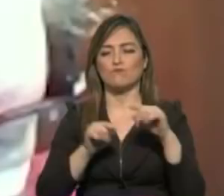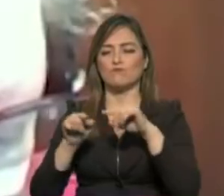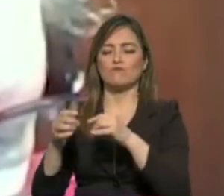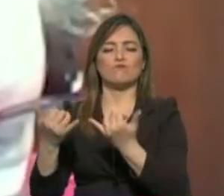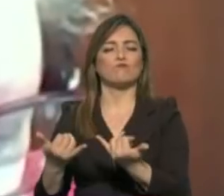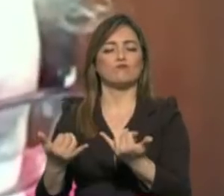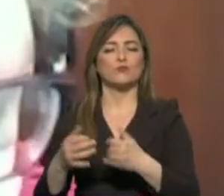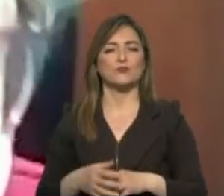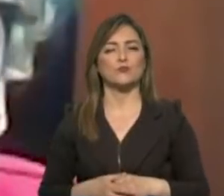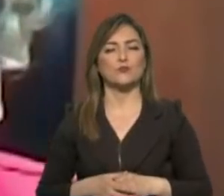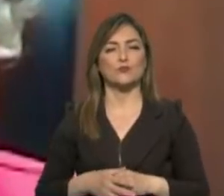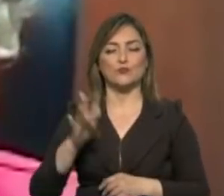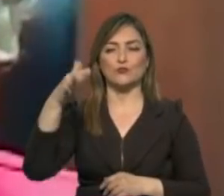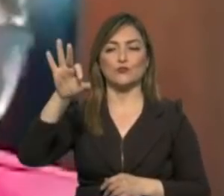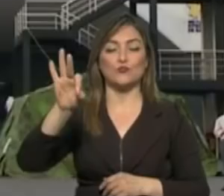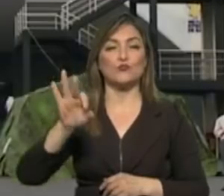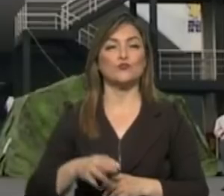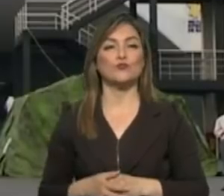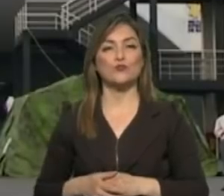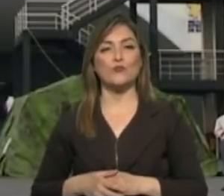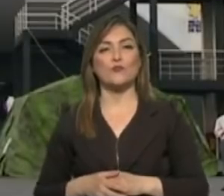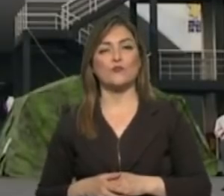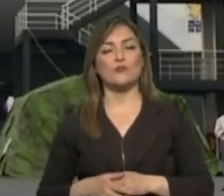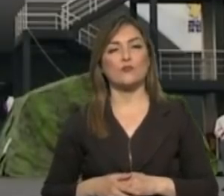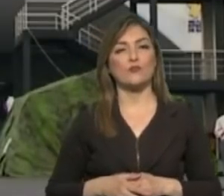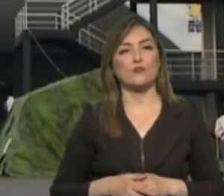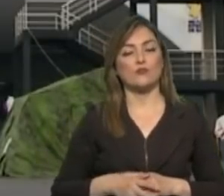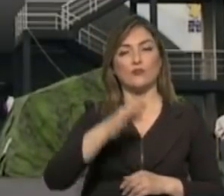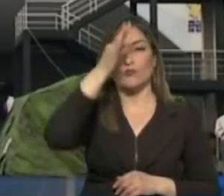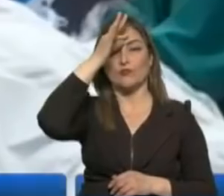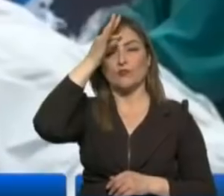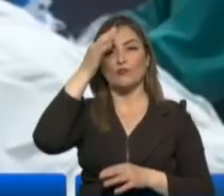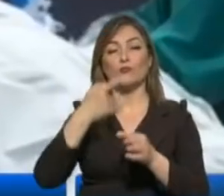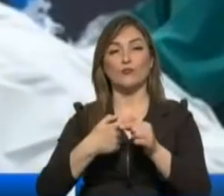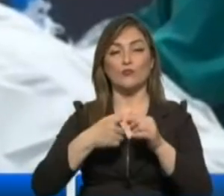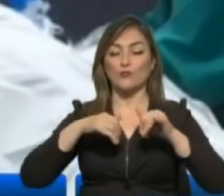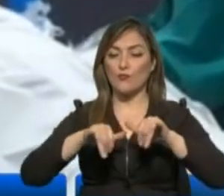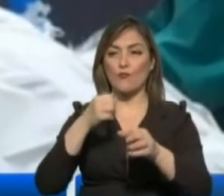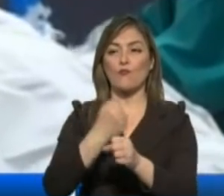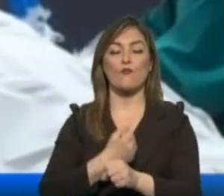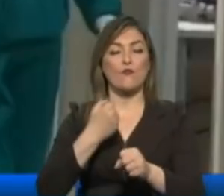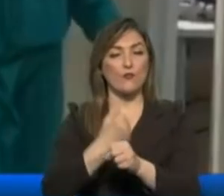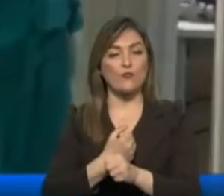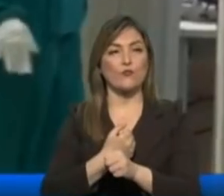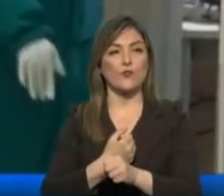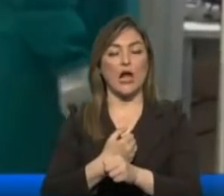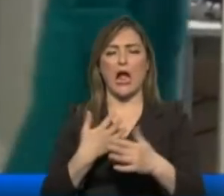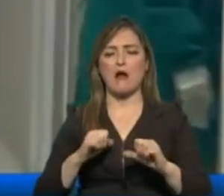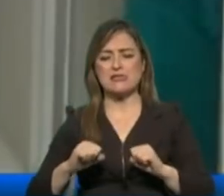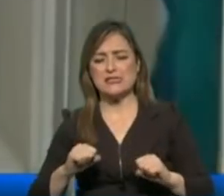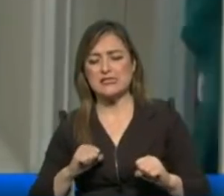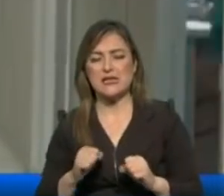actualmente se encuentra en 19 personas. No obstante, indica que los hospitales de la capital siguen trabajando al límite de su